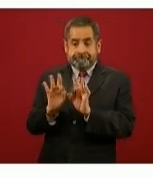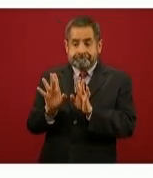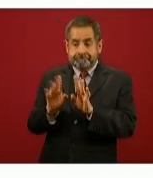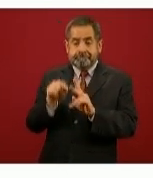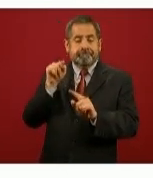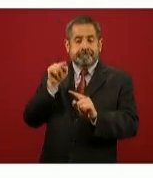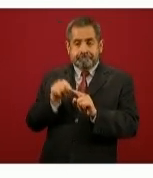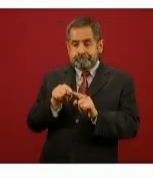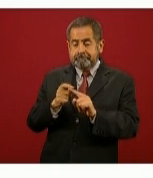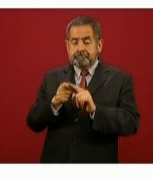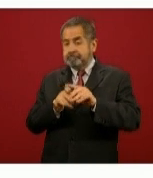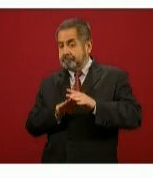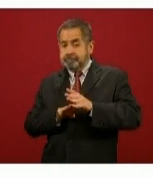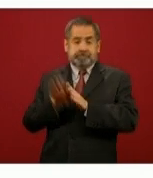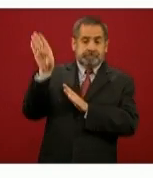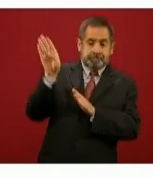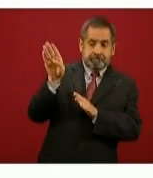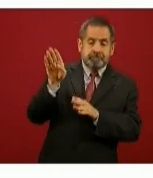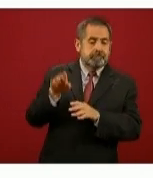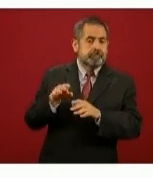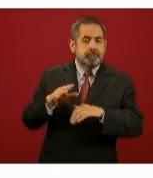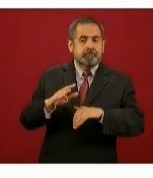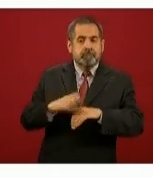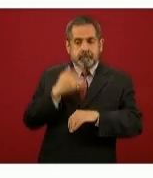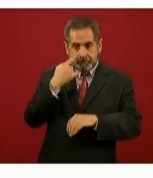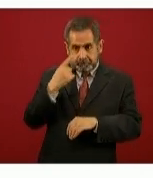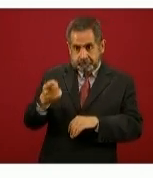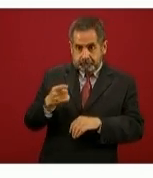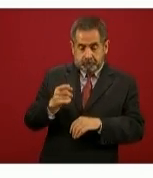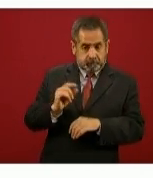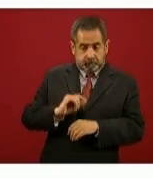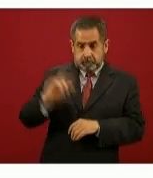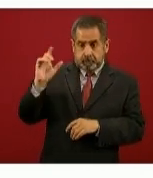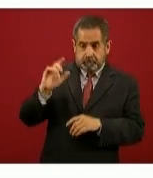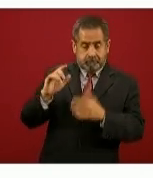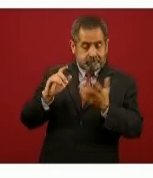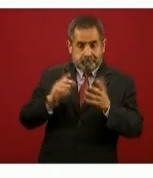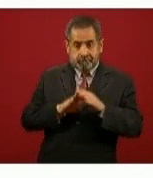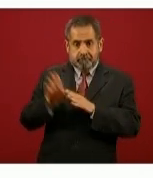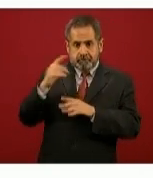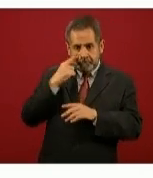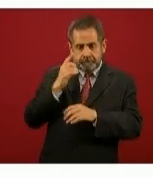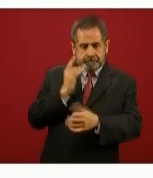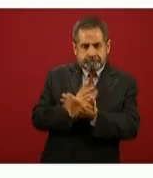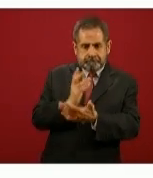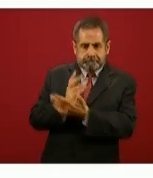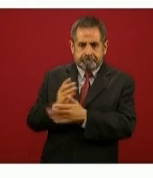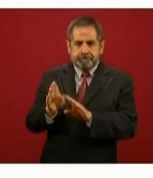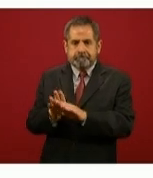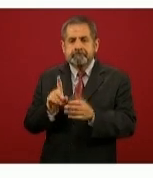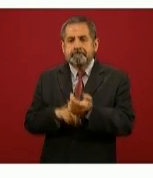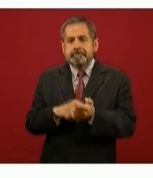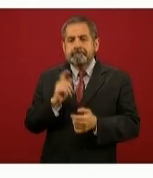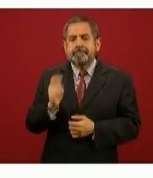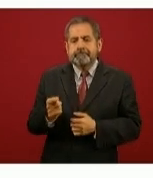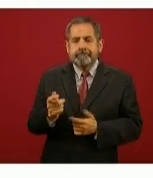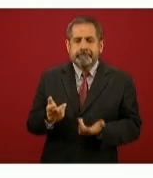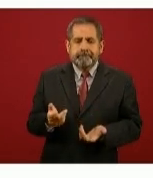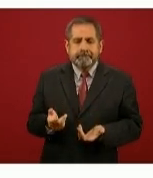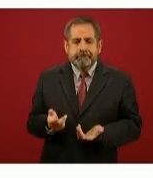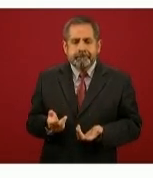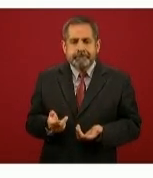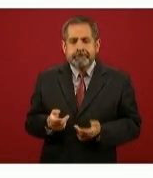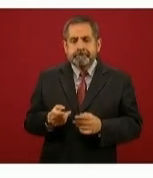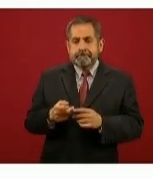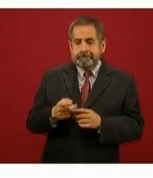le llamamos punto de inflexión, pero que gráficamente, visualmente, todas y todos lo podemos identificar como este punto en donde